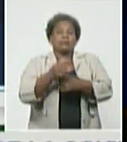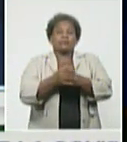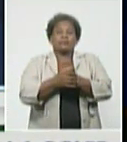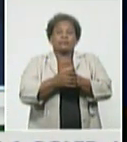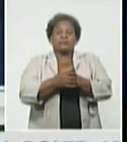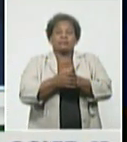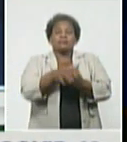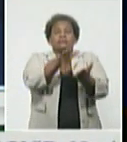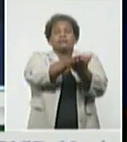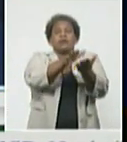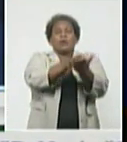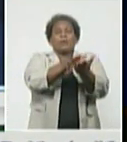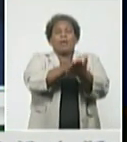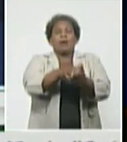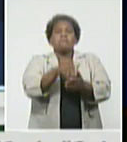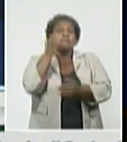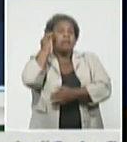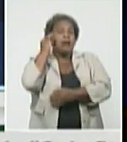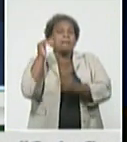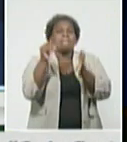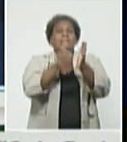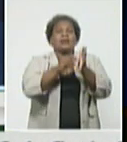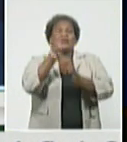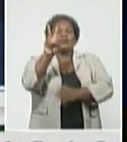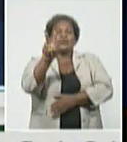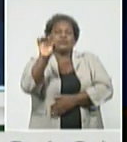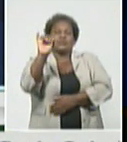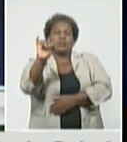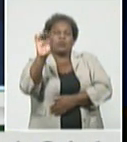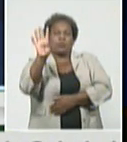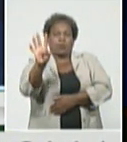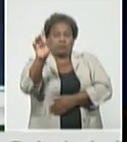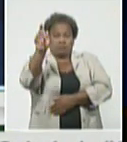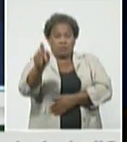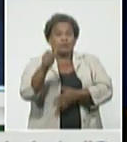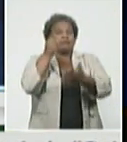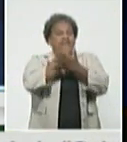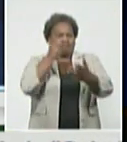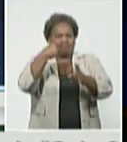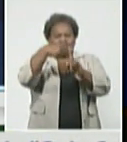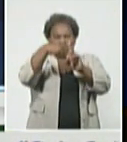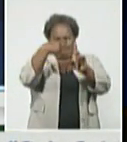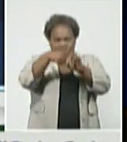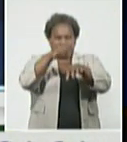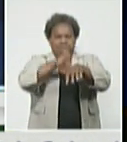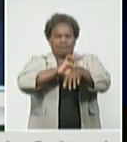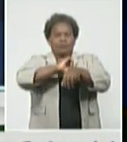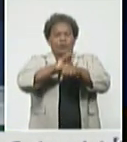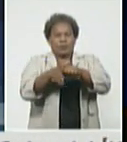acumulan 1.264 casos diagnosticados en Cuba el